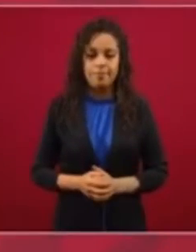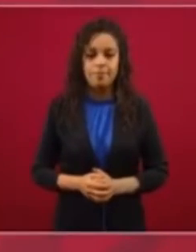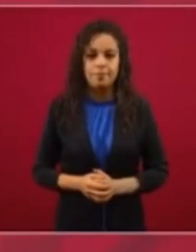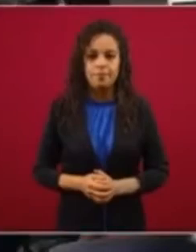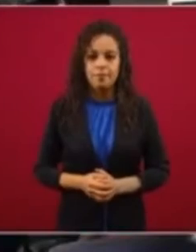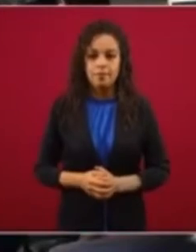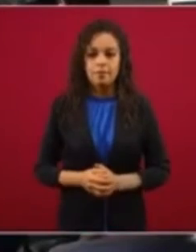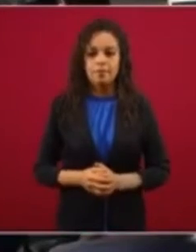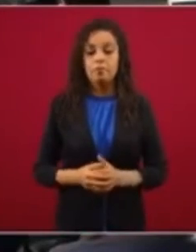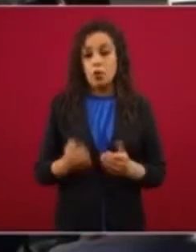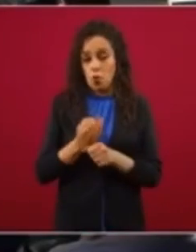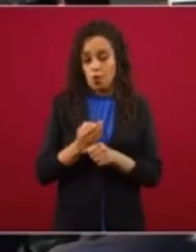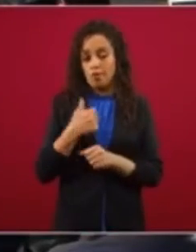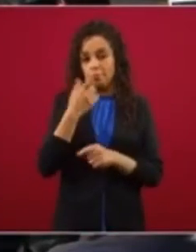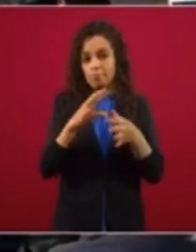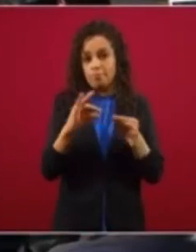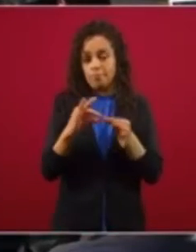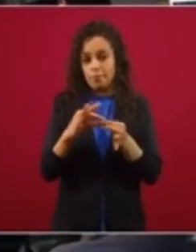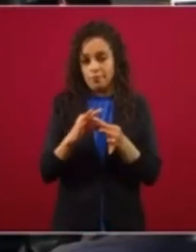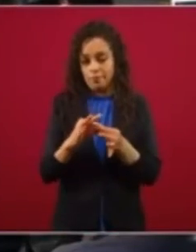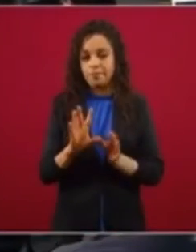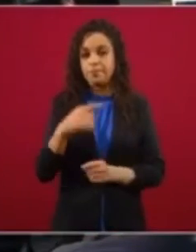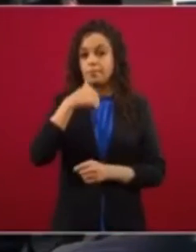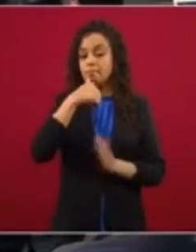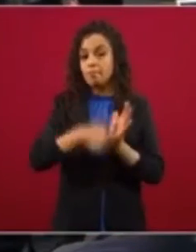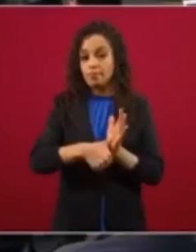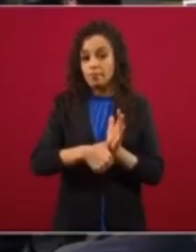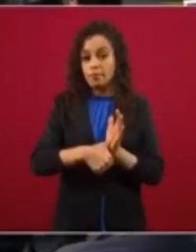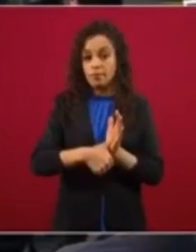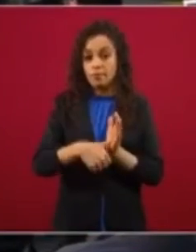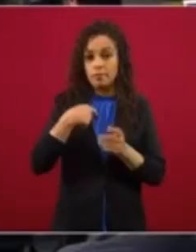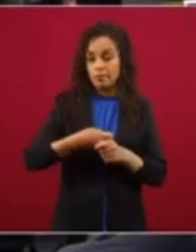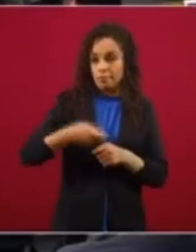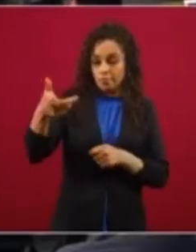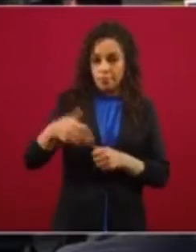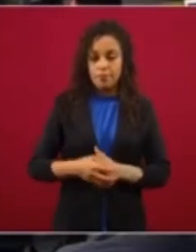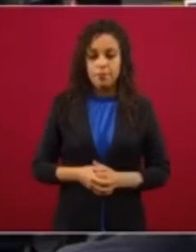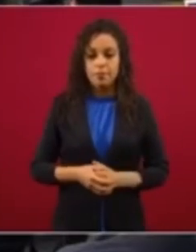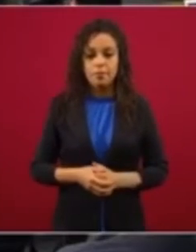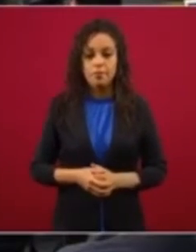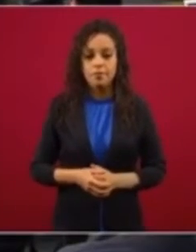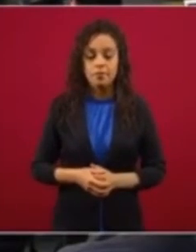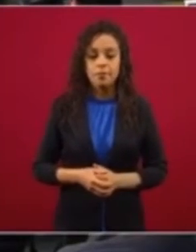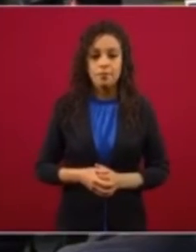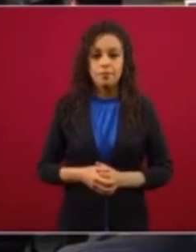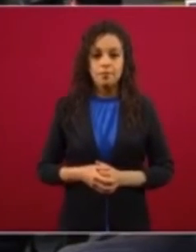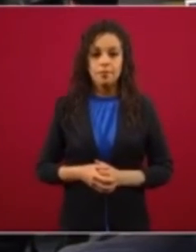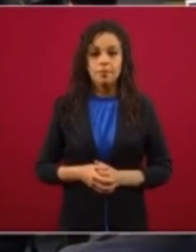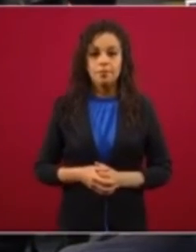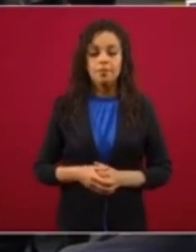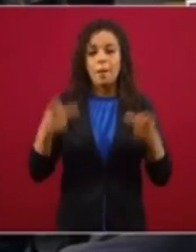También aprovecho para comentar, mandamos una carta a los que están recibiendo los créditos